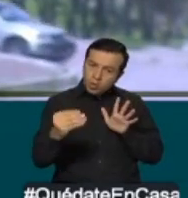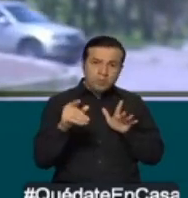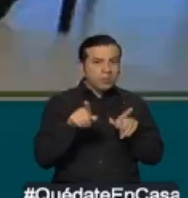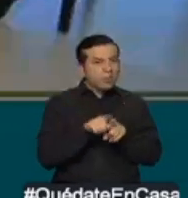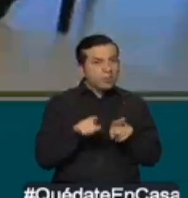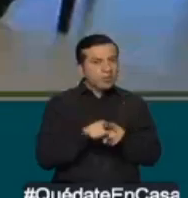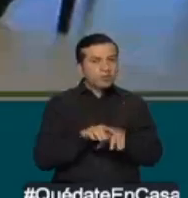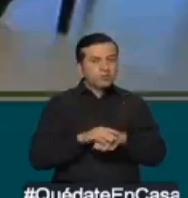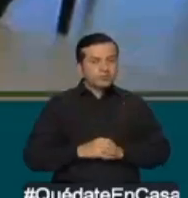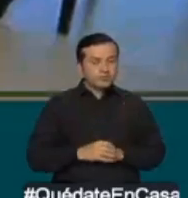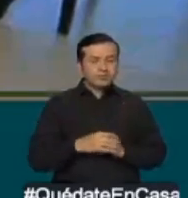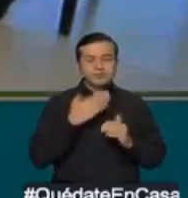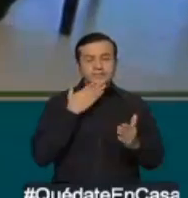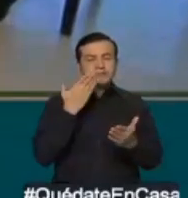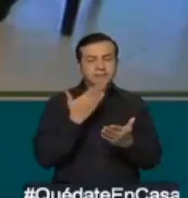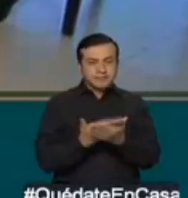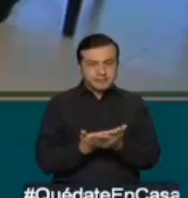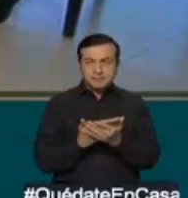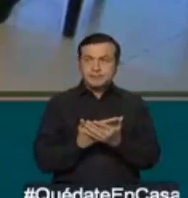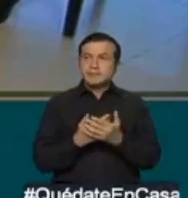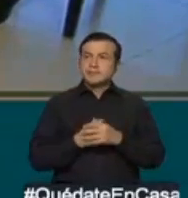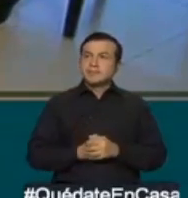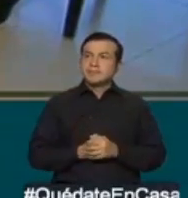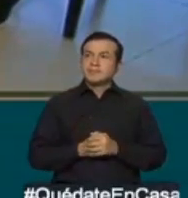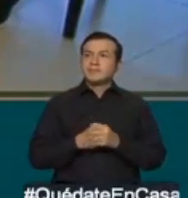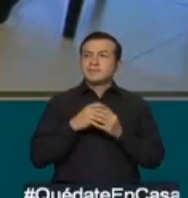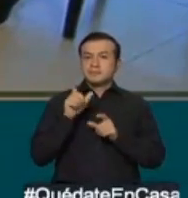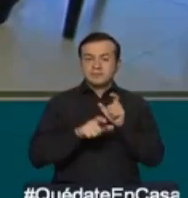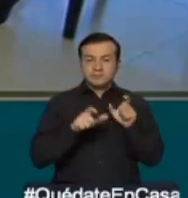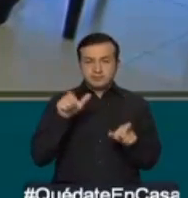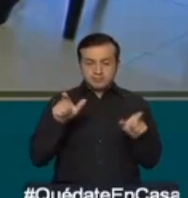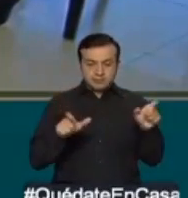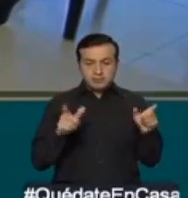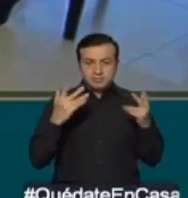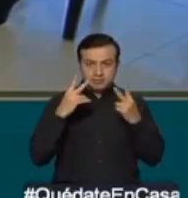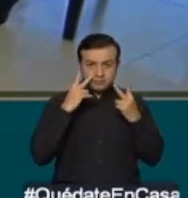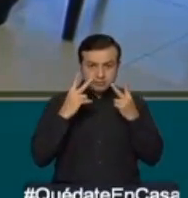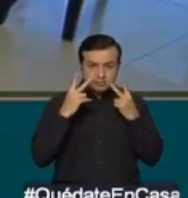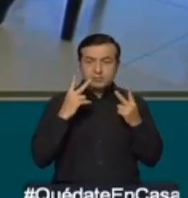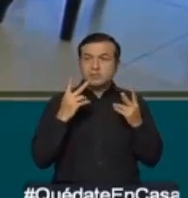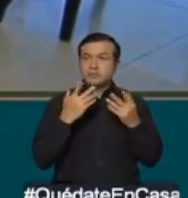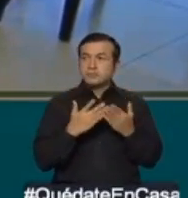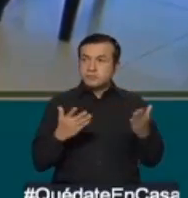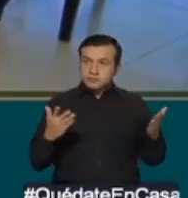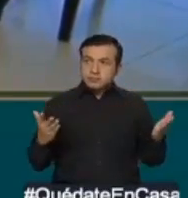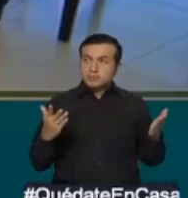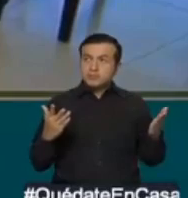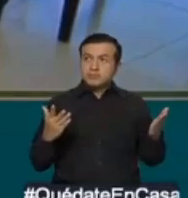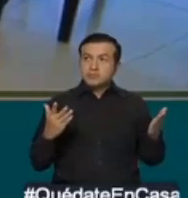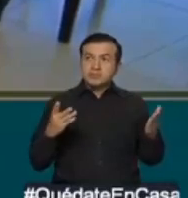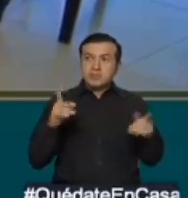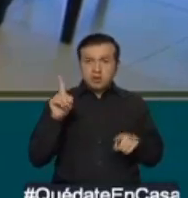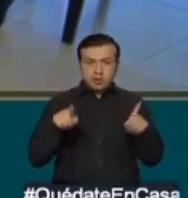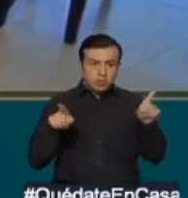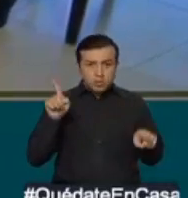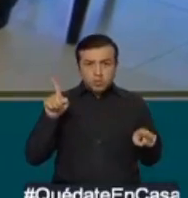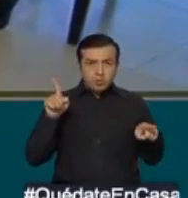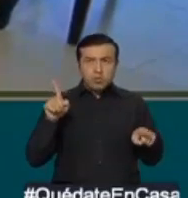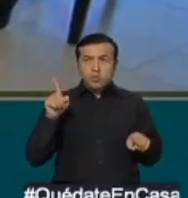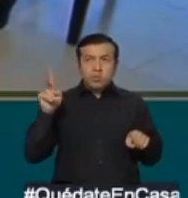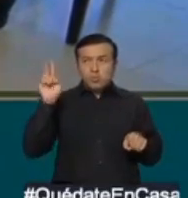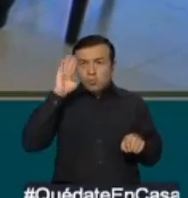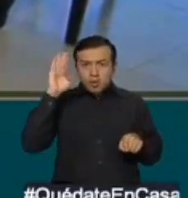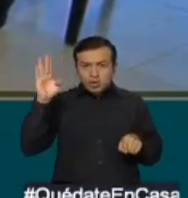ecuatorianos gracias ministro ministra o crees que decir también a la ciudadanía hemos visto capítulos de un juego del gato y el ratón cuando la policía